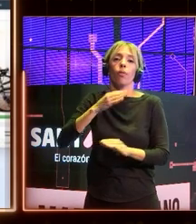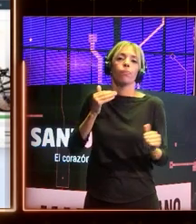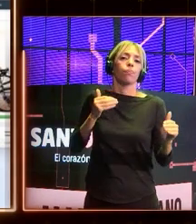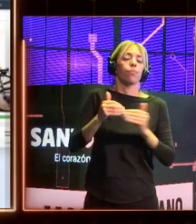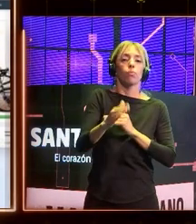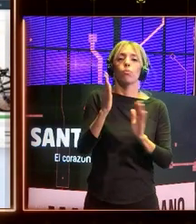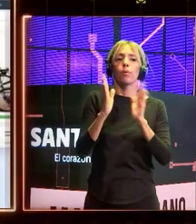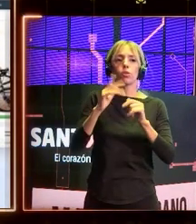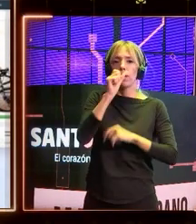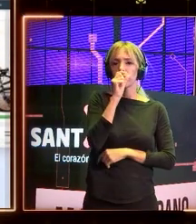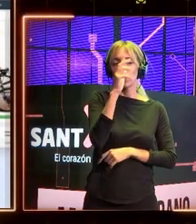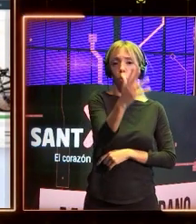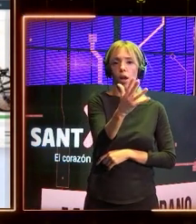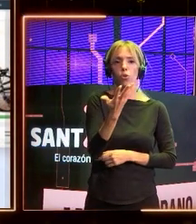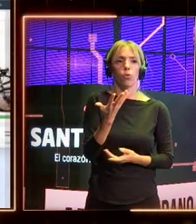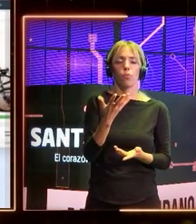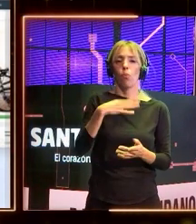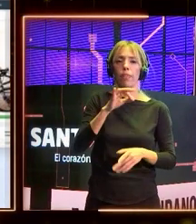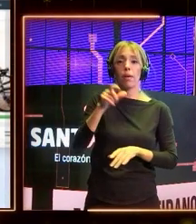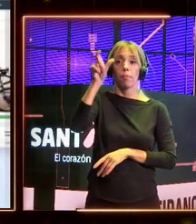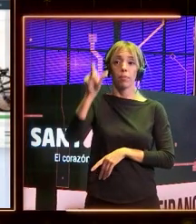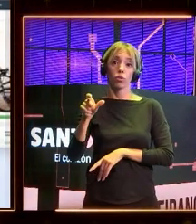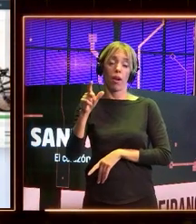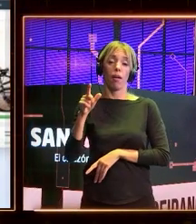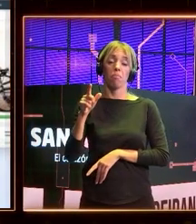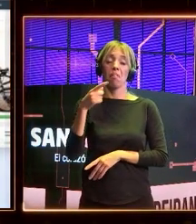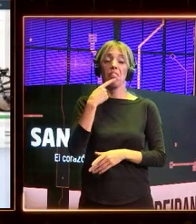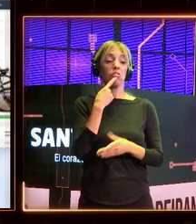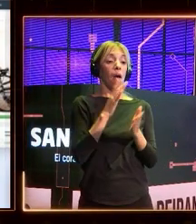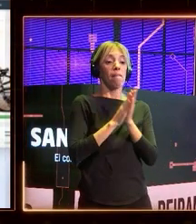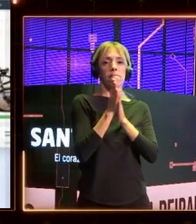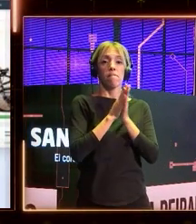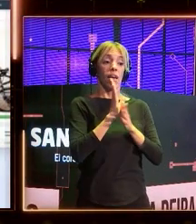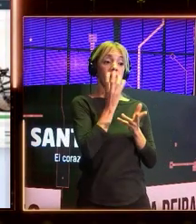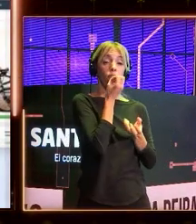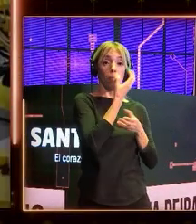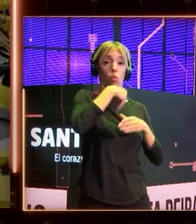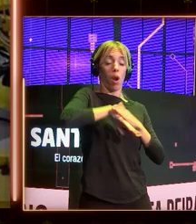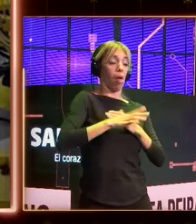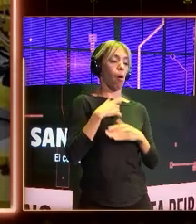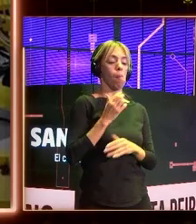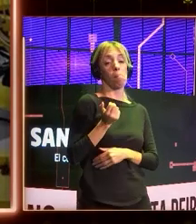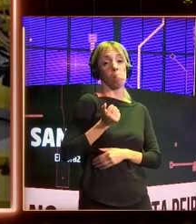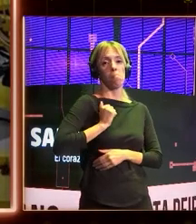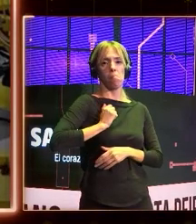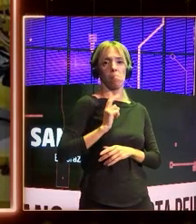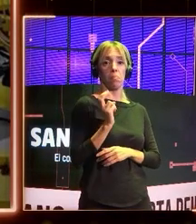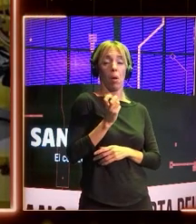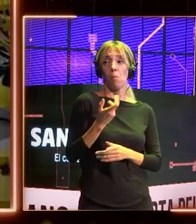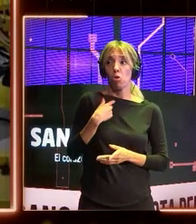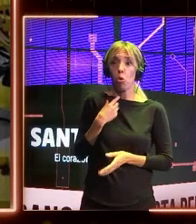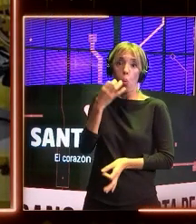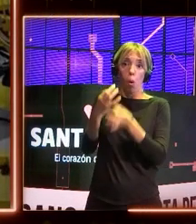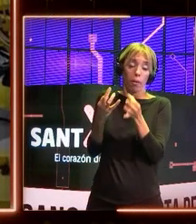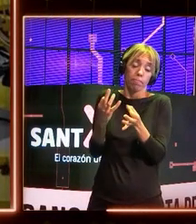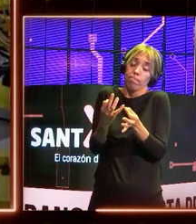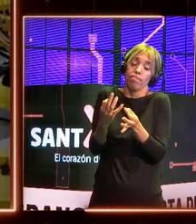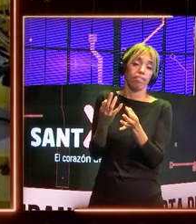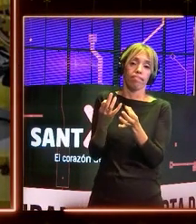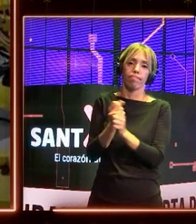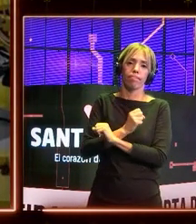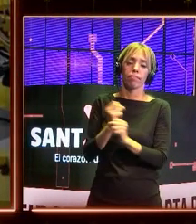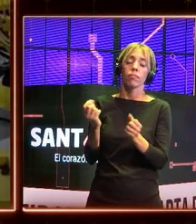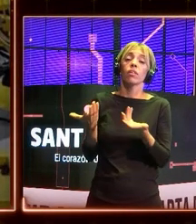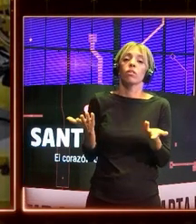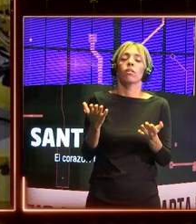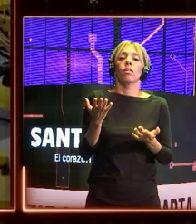de los próximos 5 años, pues a Jeff Bezos le parecen útiles de alguna manera, pero ¿quién soy yo para juzgar? Se ha vuelto muy